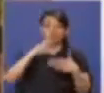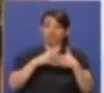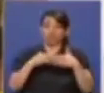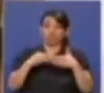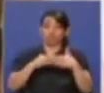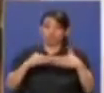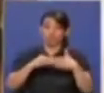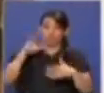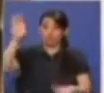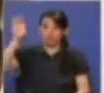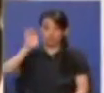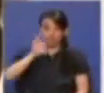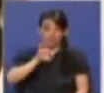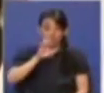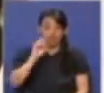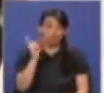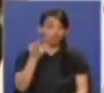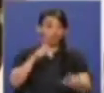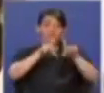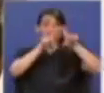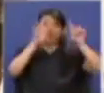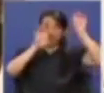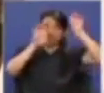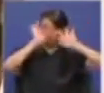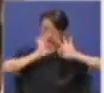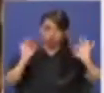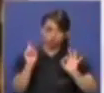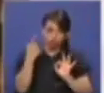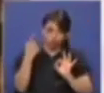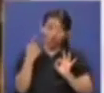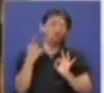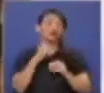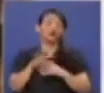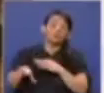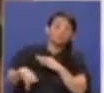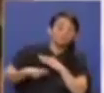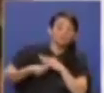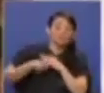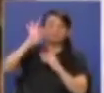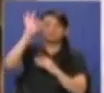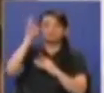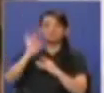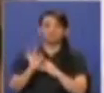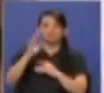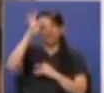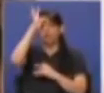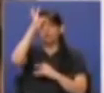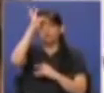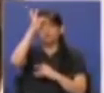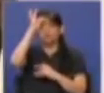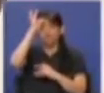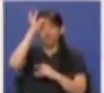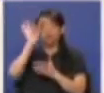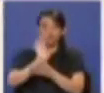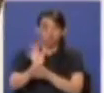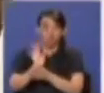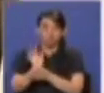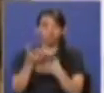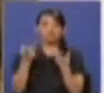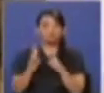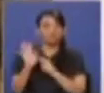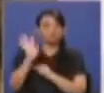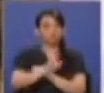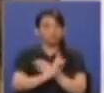invertido solamente Ecuador Estratégico, adicional está el presupuesto del Hospital de Zamora, que también es con